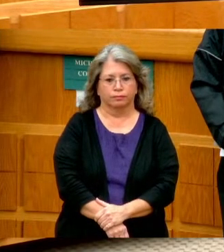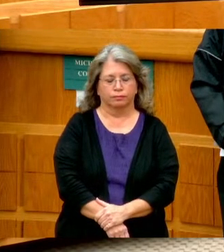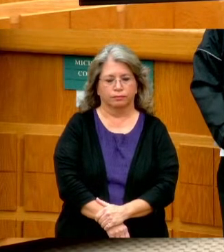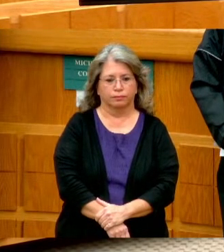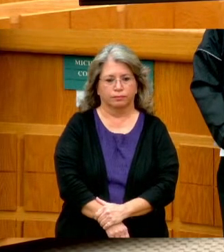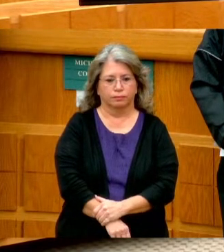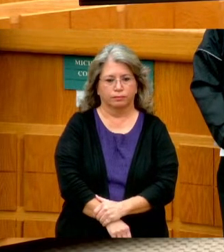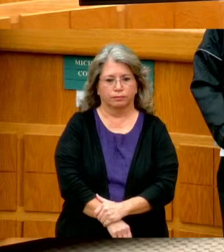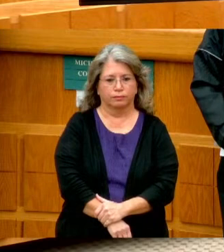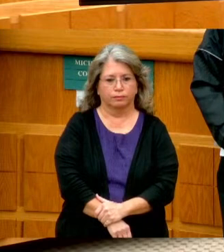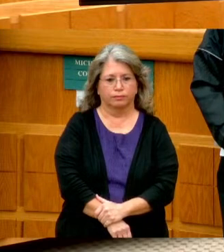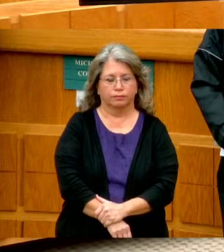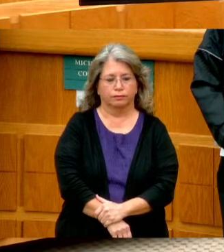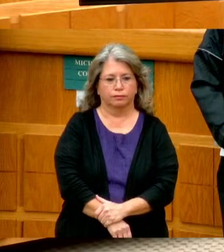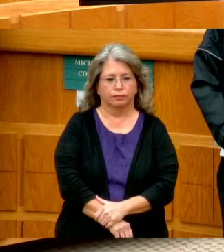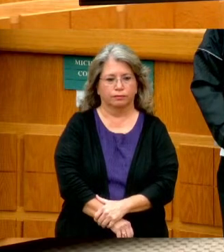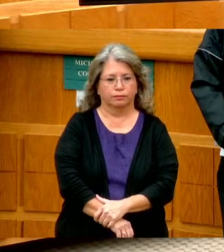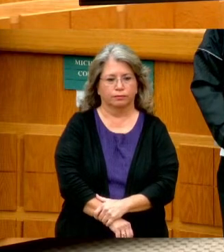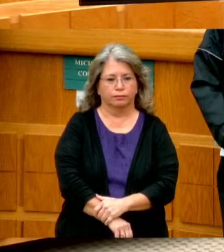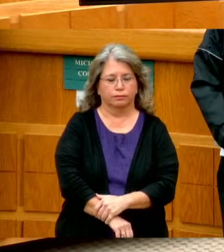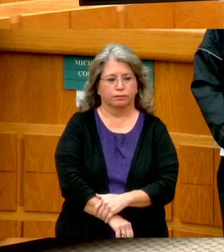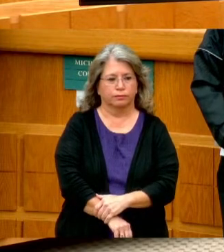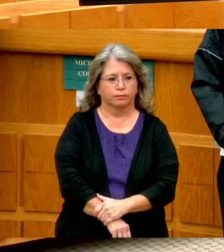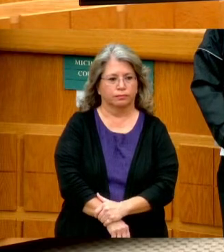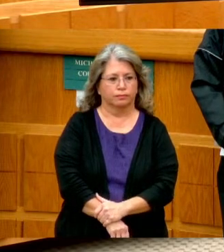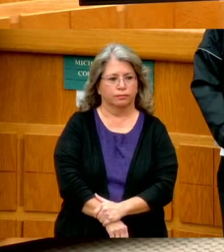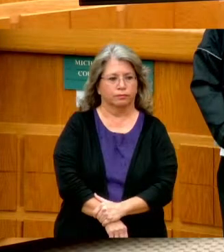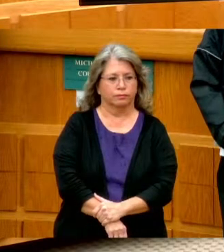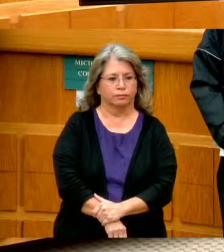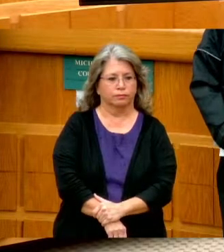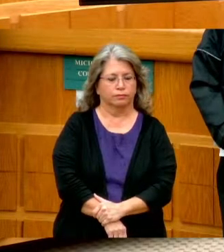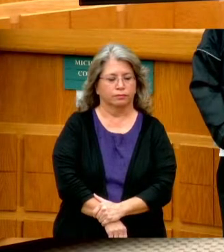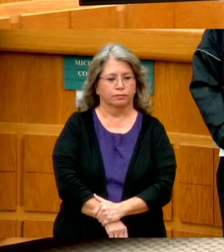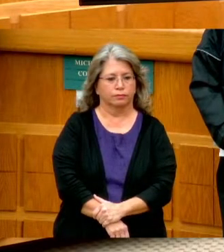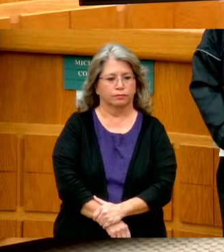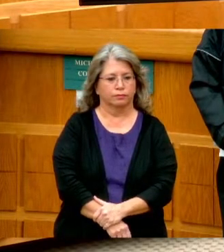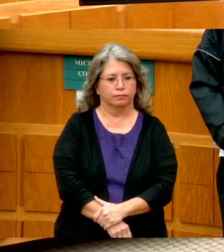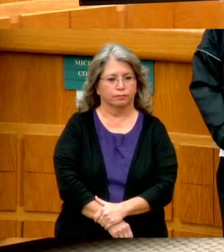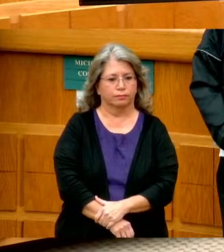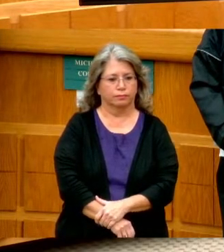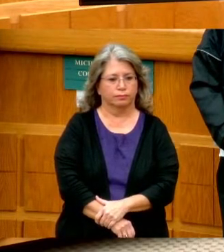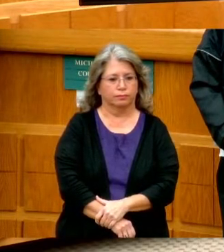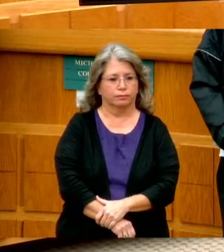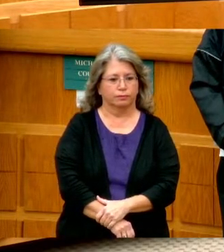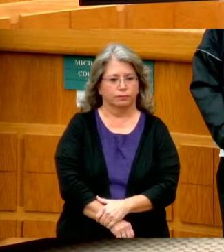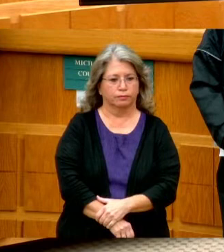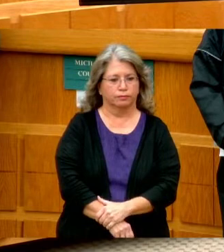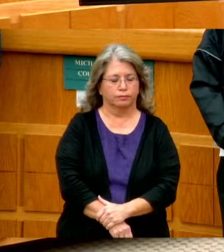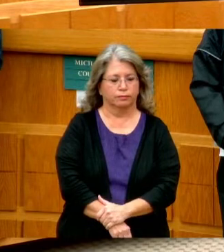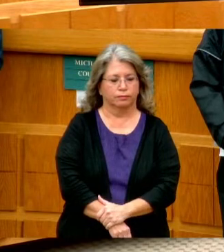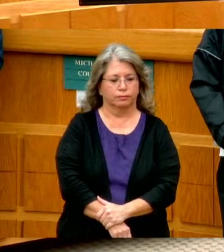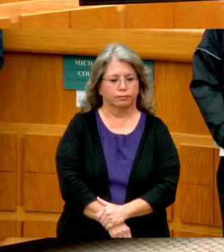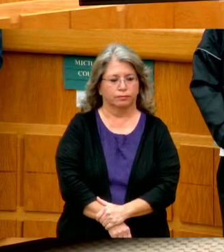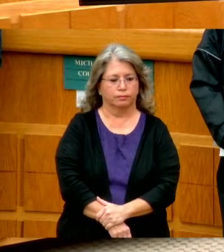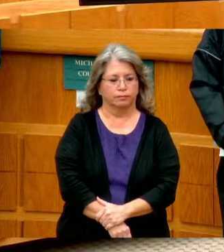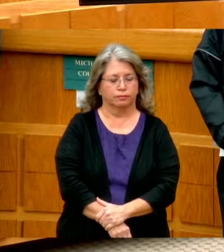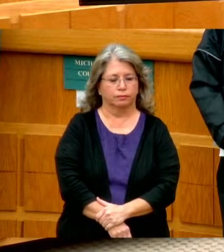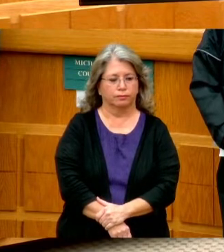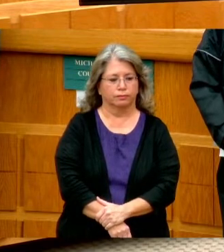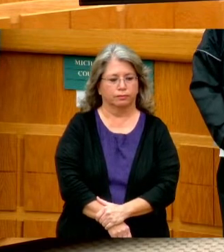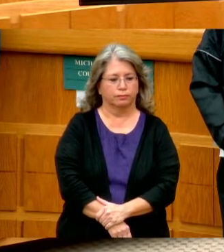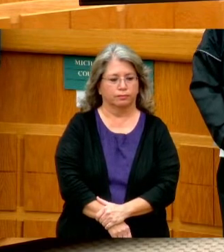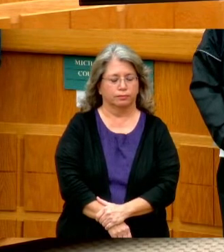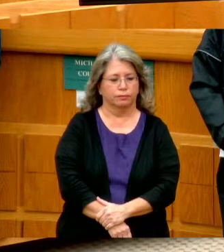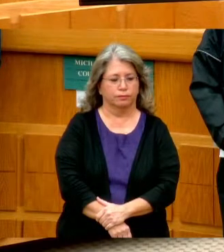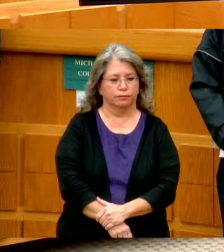comparta su código con nadie más, ya que ese código es personal y no lo podrá compartir. Cuenta con información personal. Estamos muy contentos en poder ser